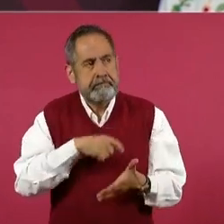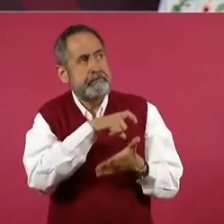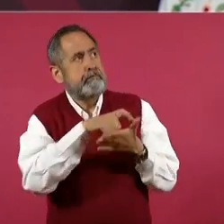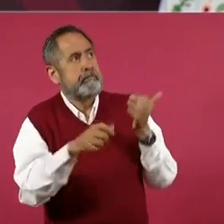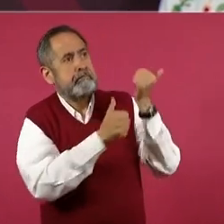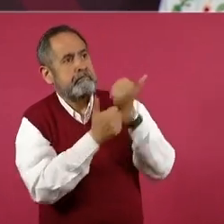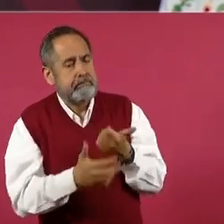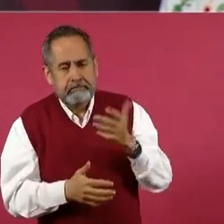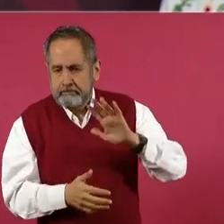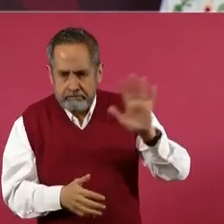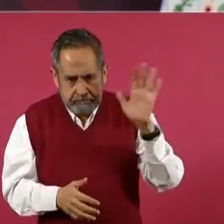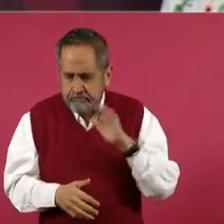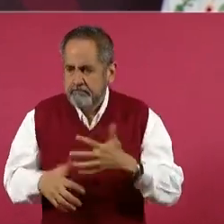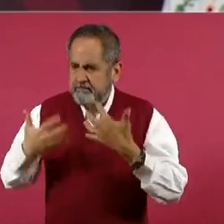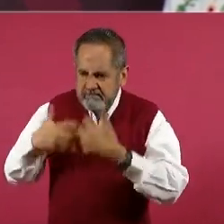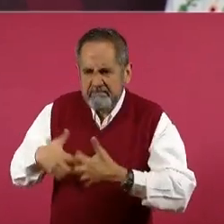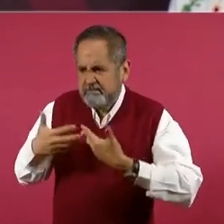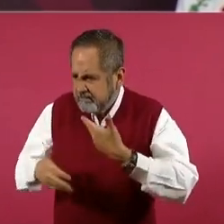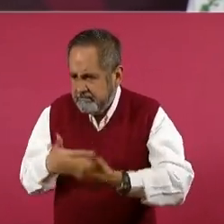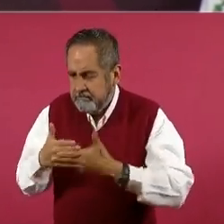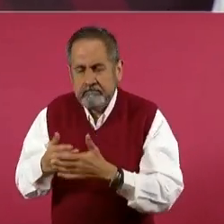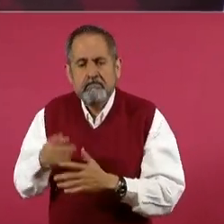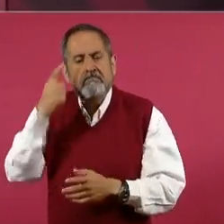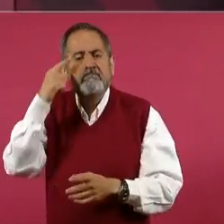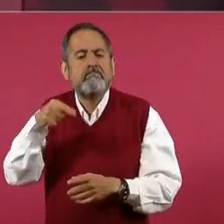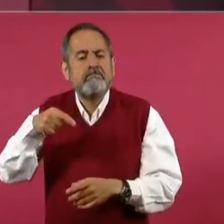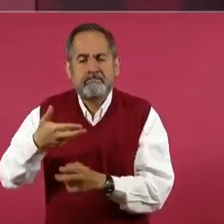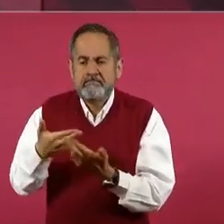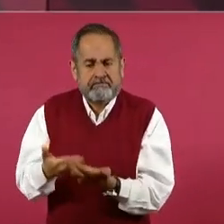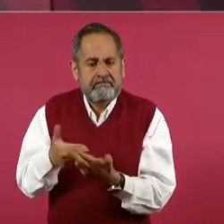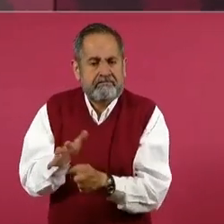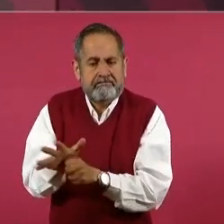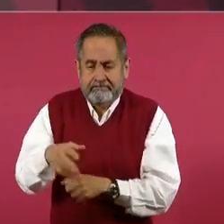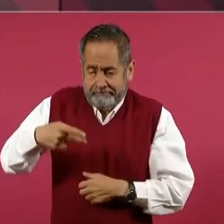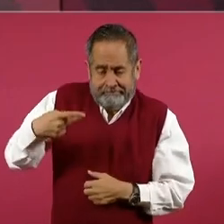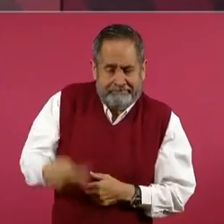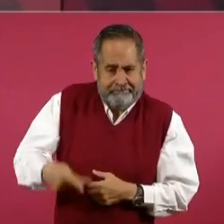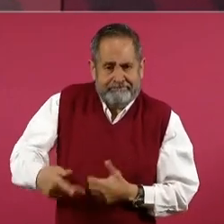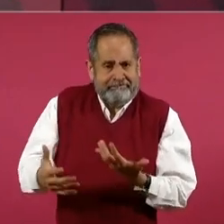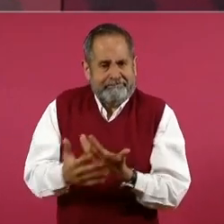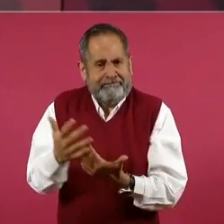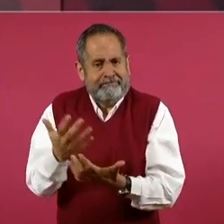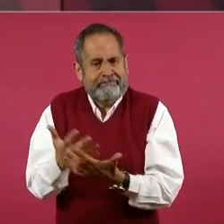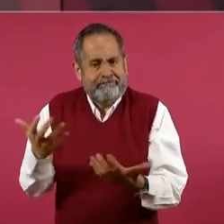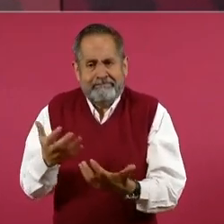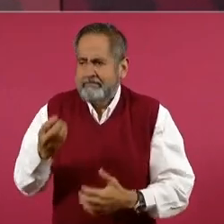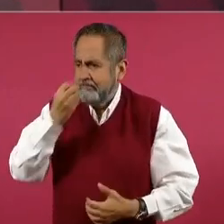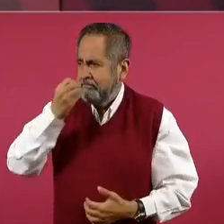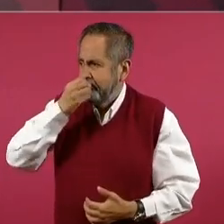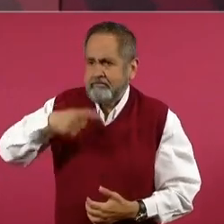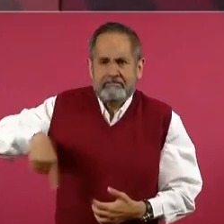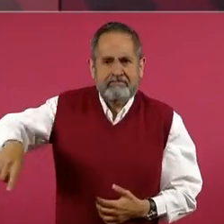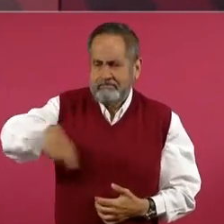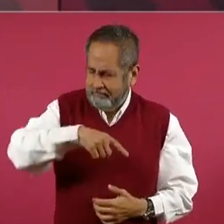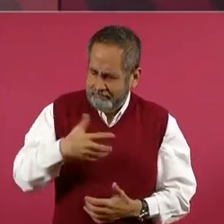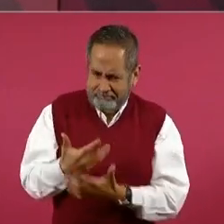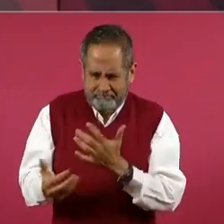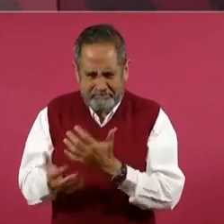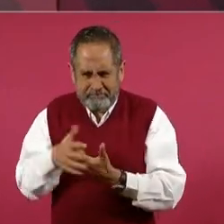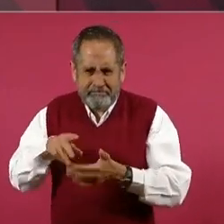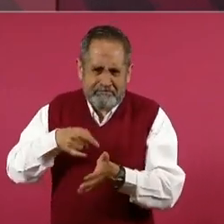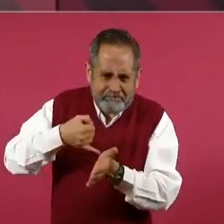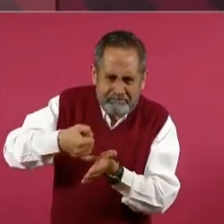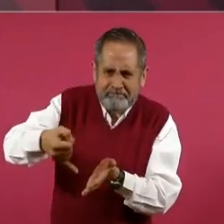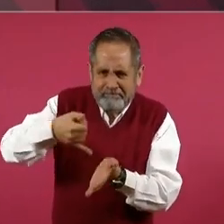producir alimentos, ir hacia la autosuficiencia alimentaria. Entonces,